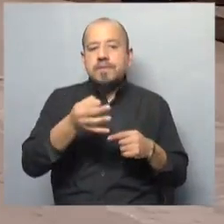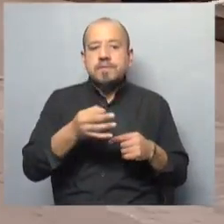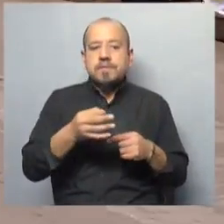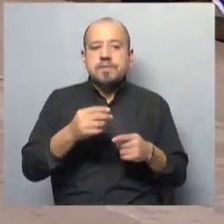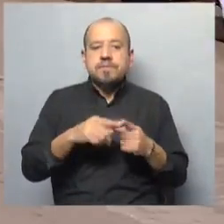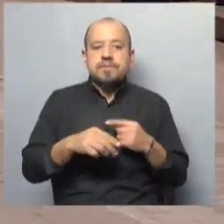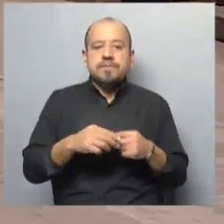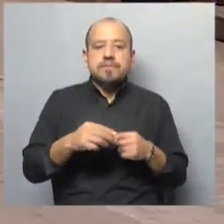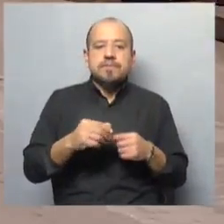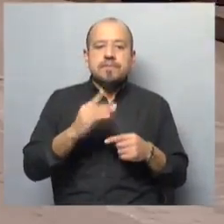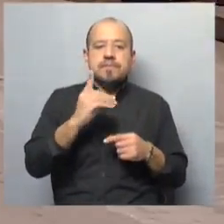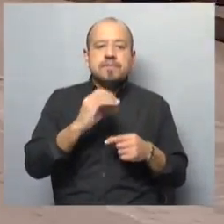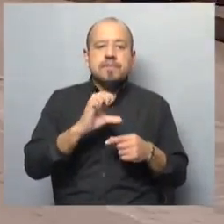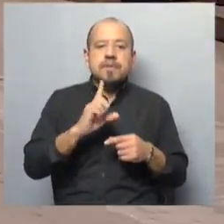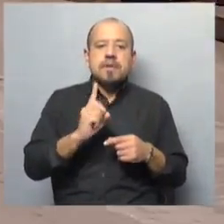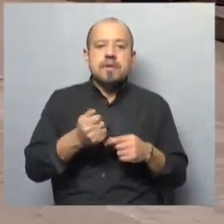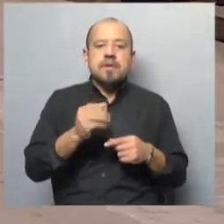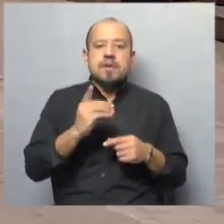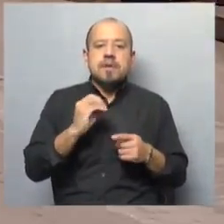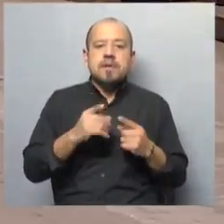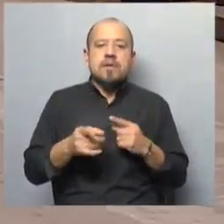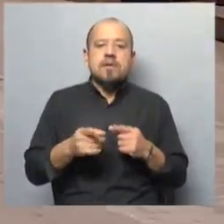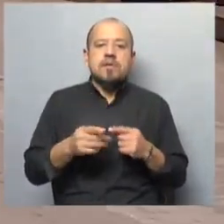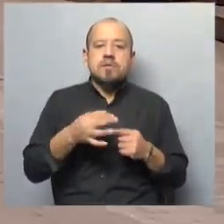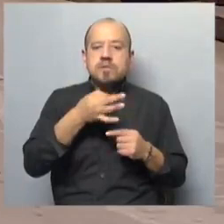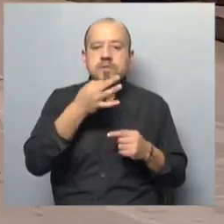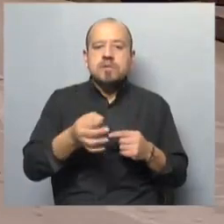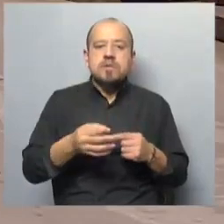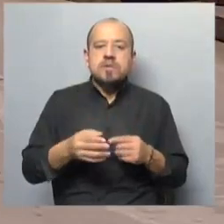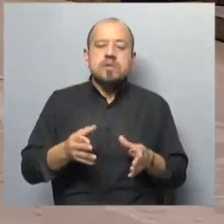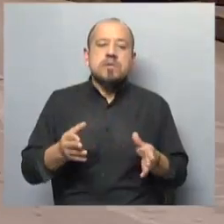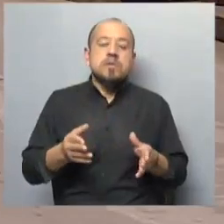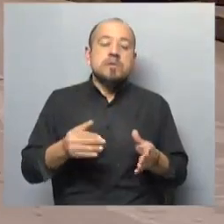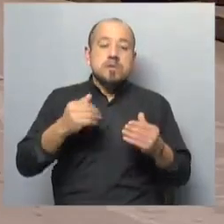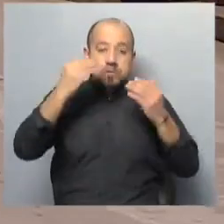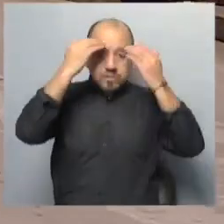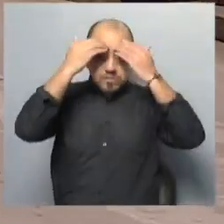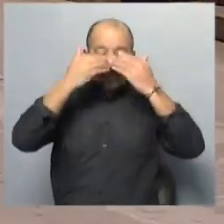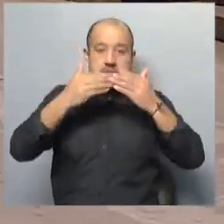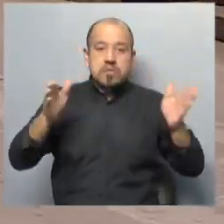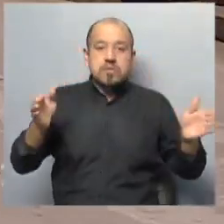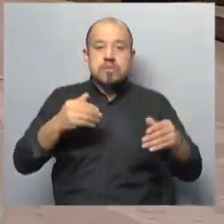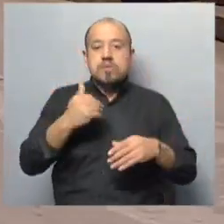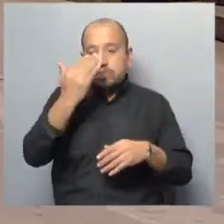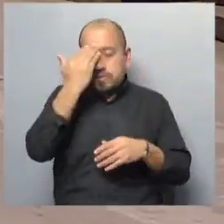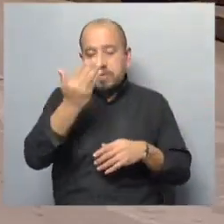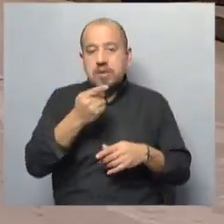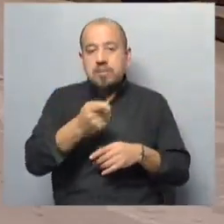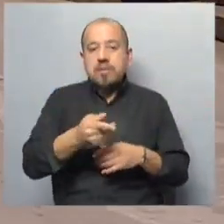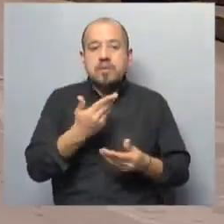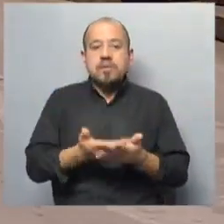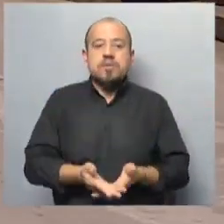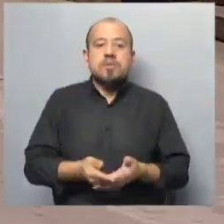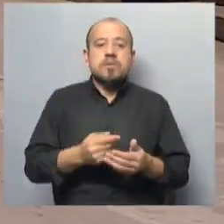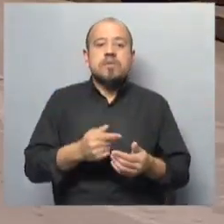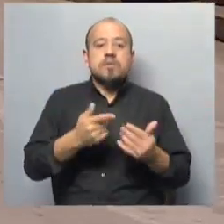Álvaro Delgado, destacó, por ejemplo, la apertura del presidente a ir a presentar al Frente Amplio la reforma